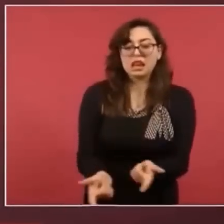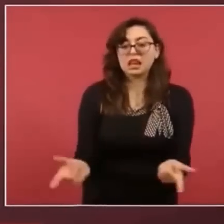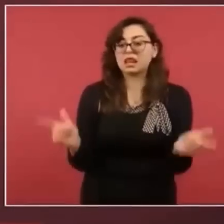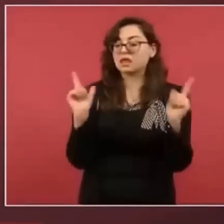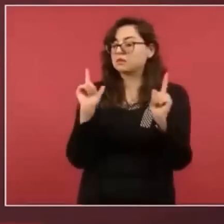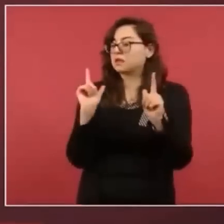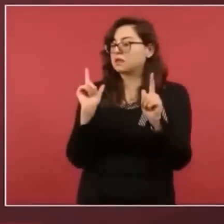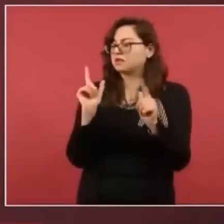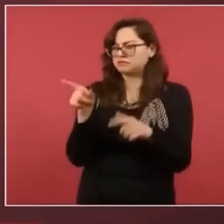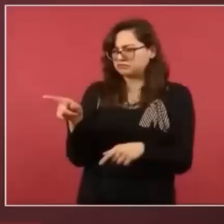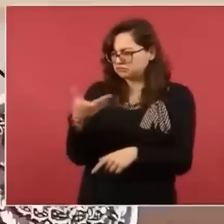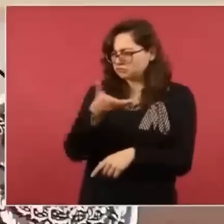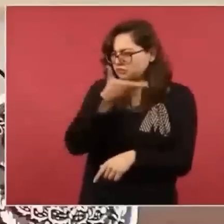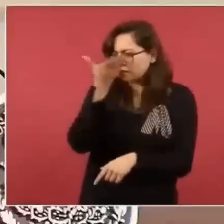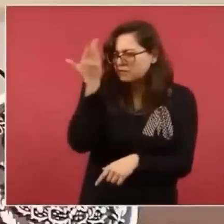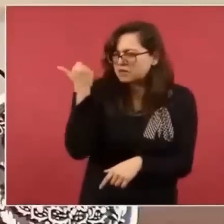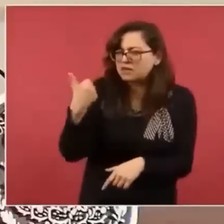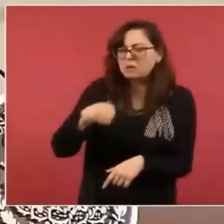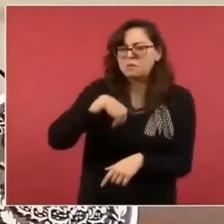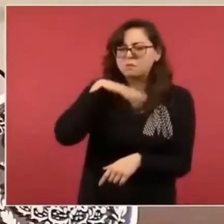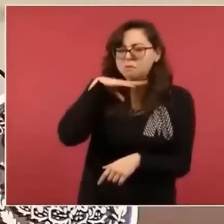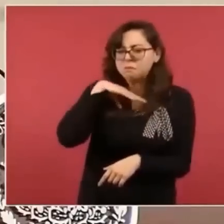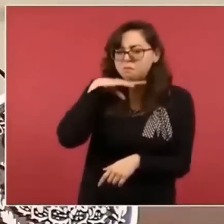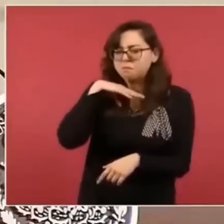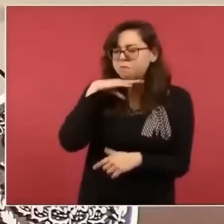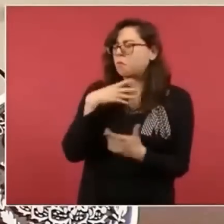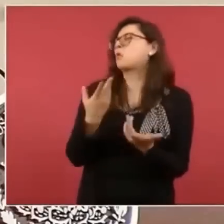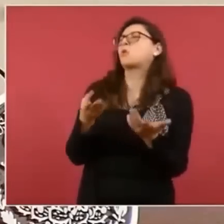operativos como el Rápido y Furioso